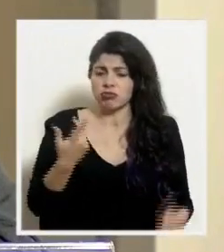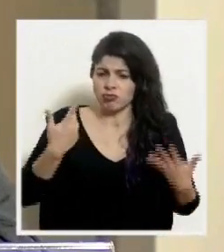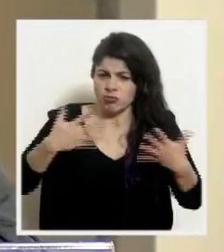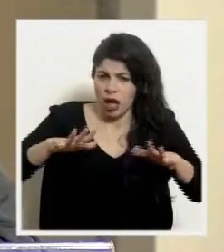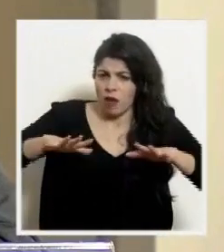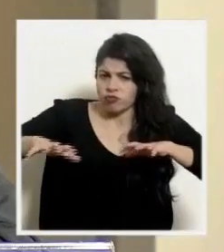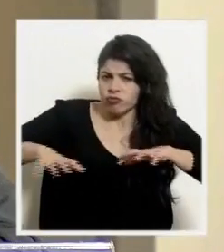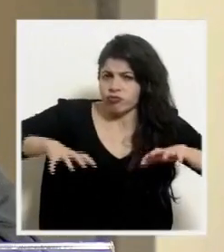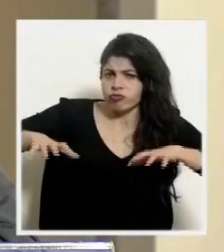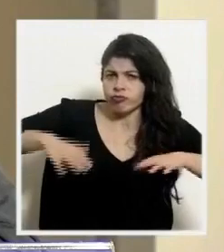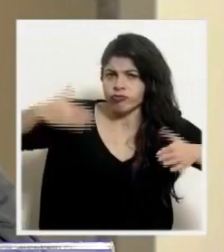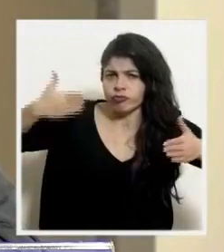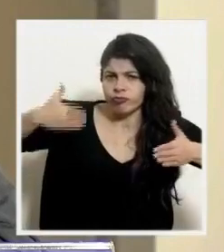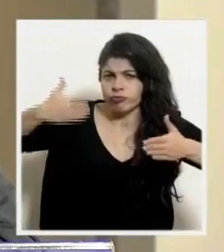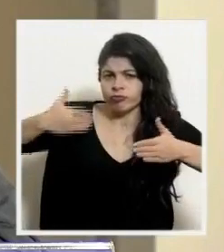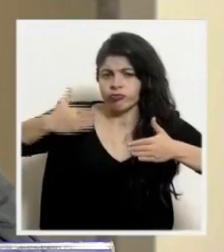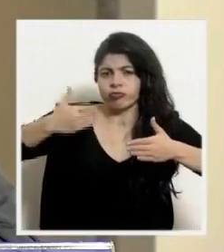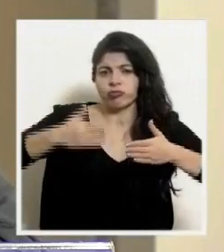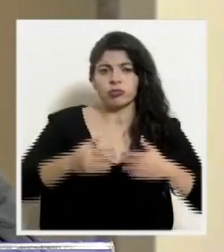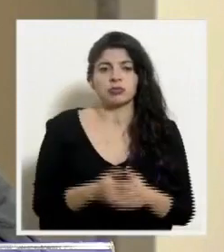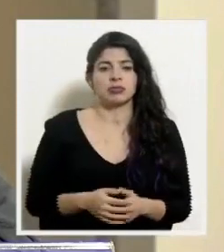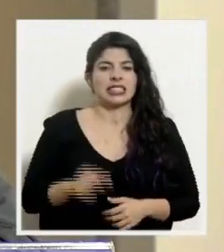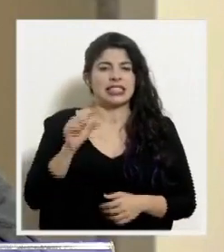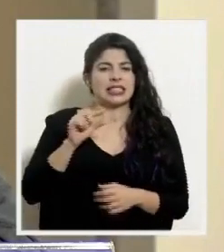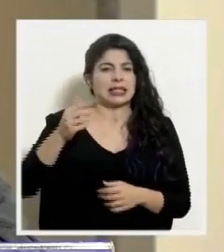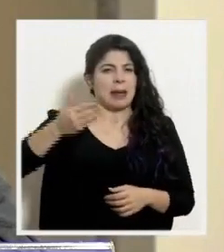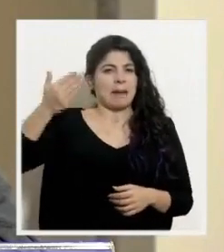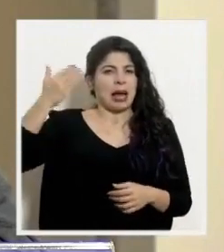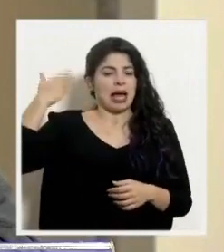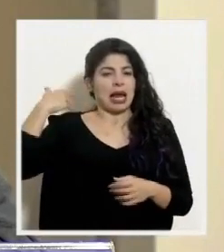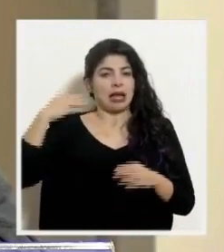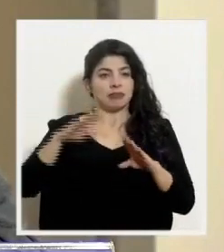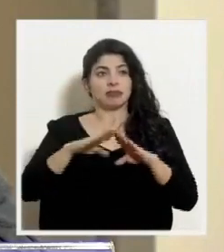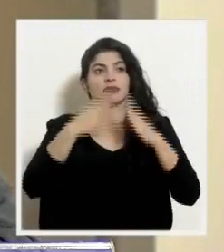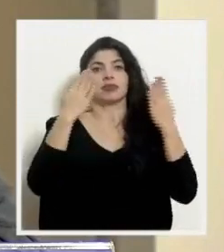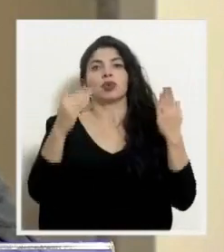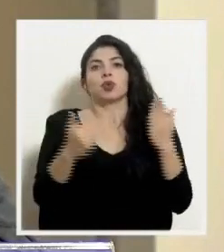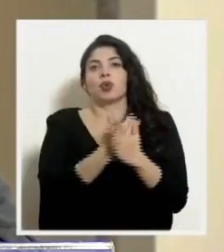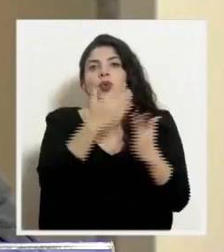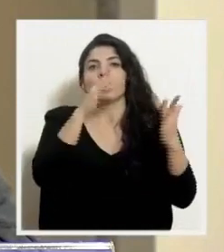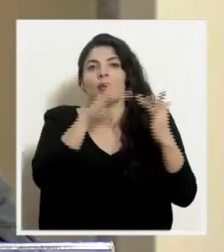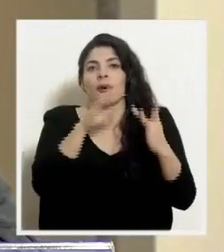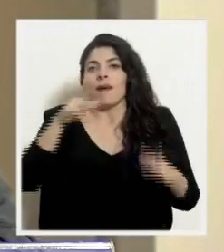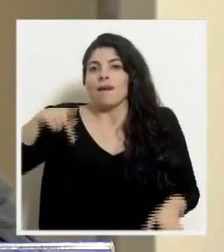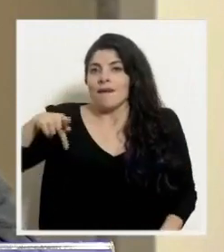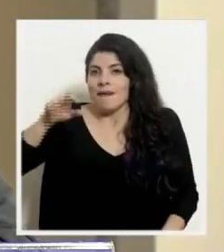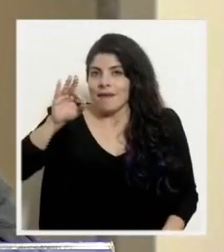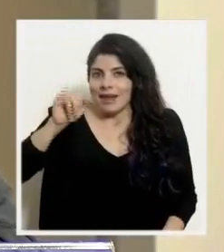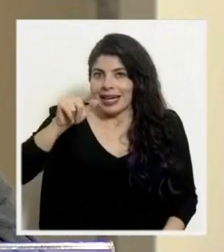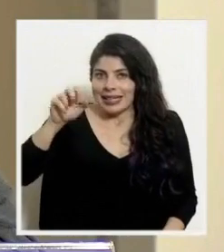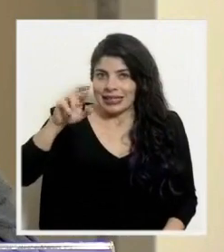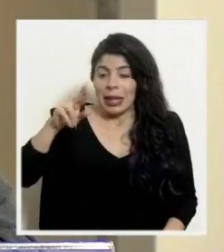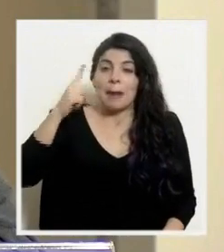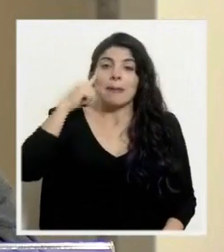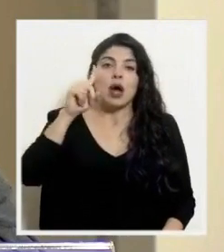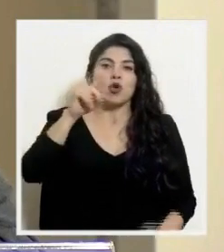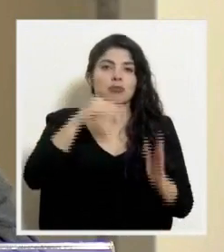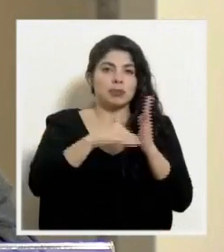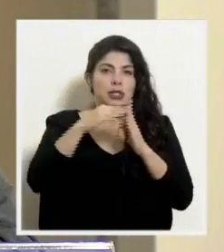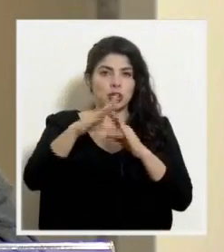acciones. Una, hace unas semanas abrimos una nueva ventana con Pfizer para incluir 1 millón de dosis